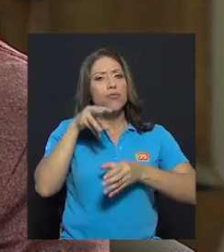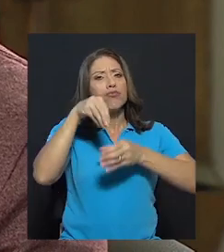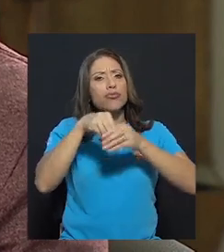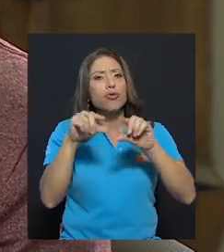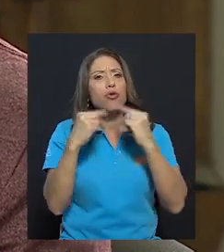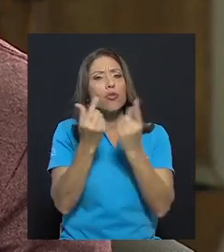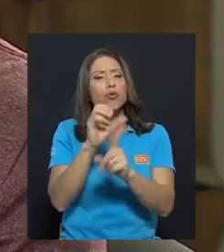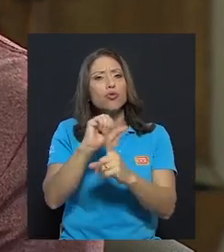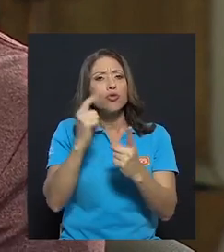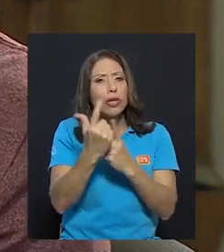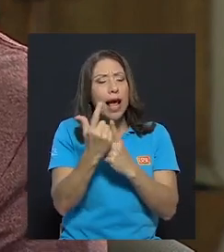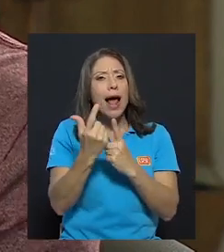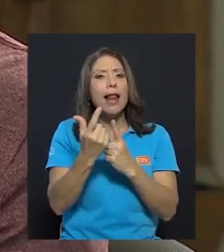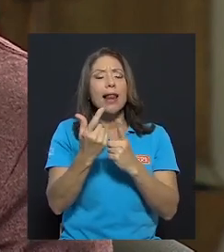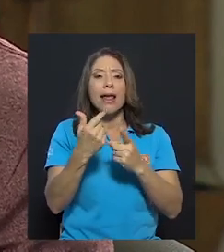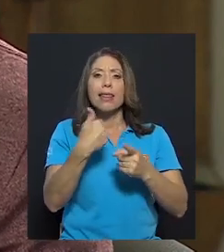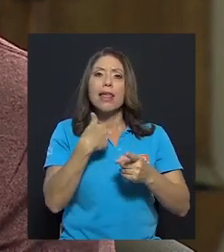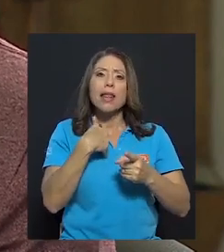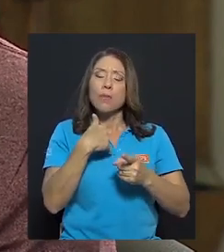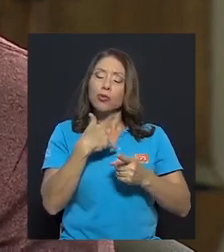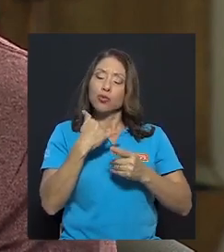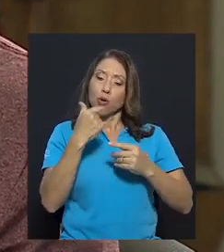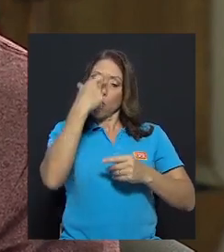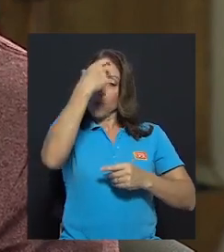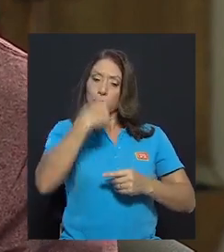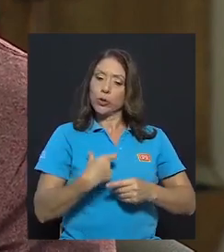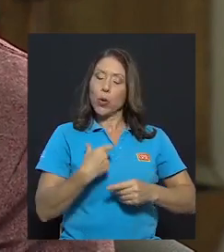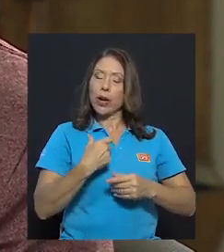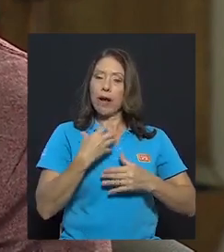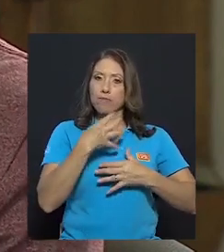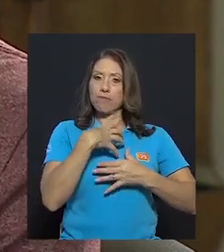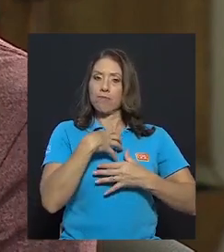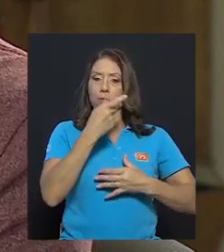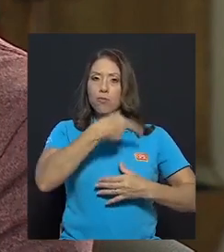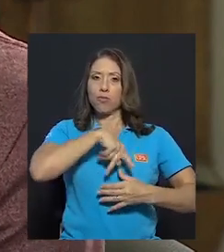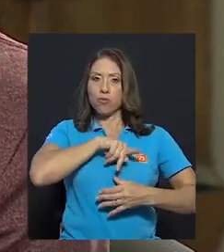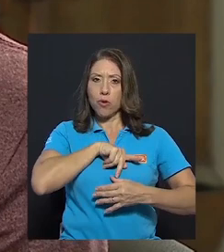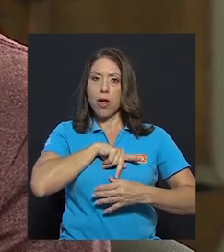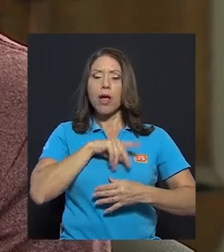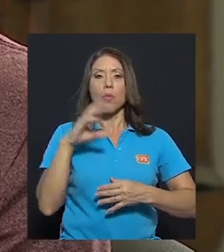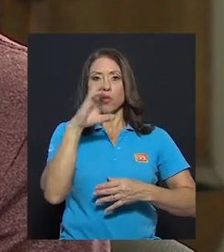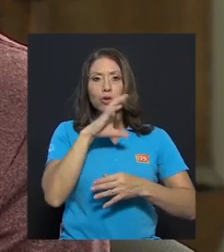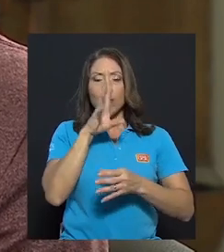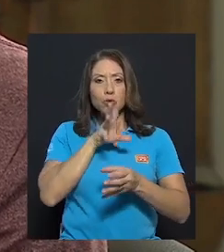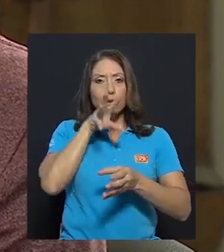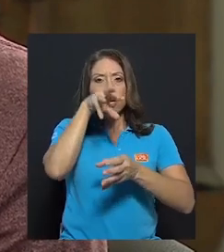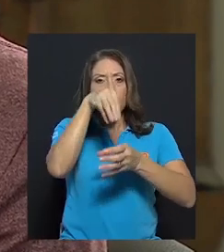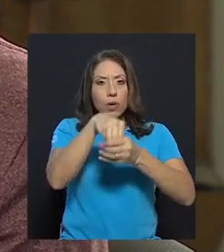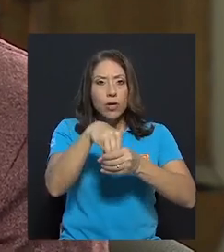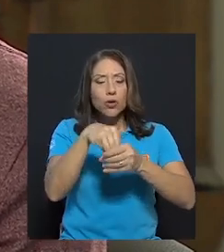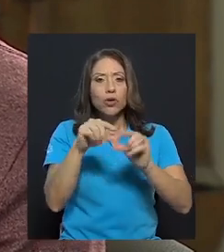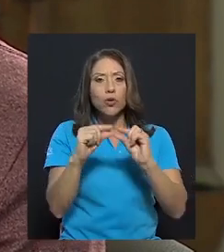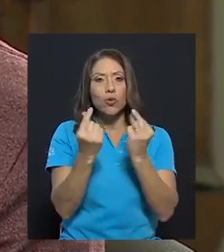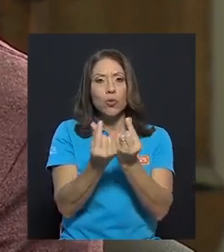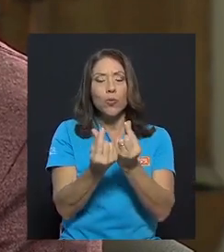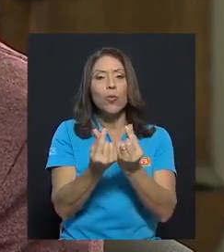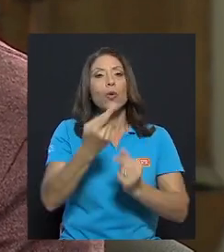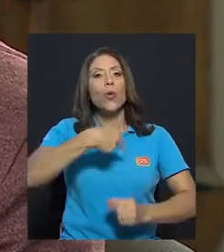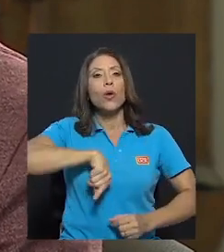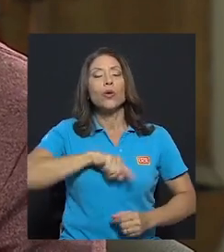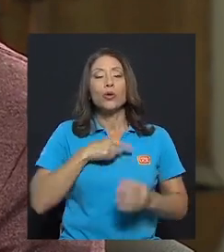social y creamos nuestro propio proceso o concepto de subjetividad como persona, y así es como buscamos incluirnos en un grupo.